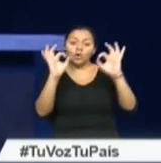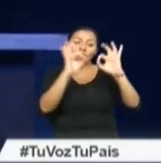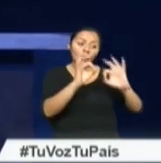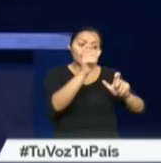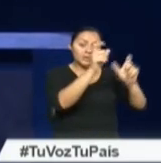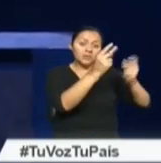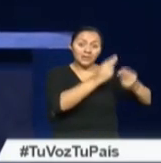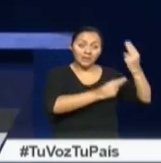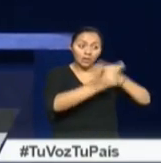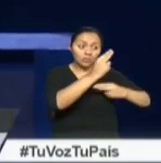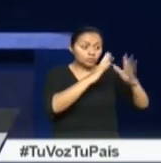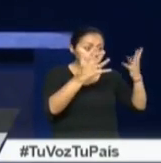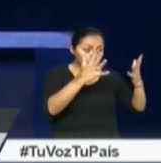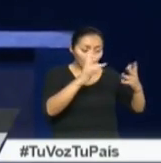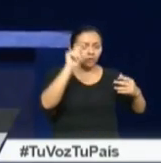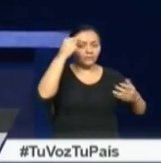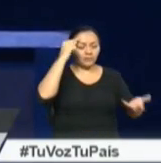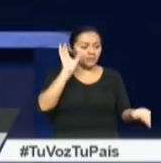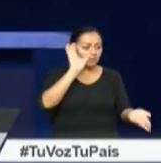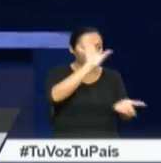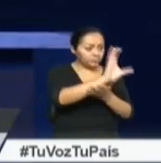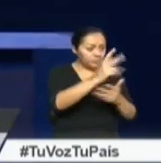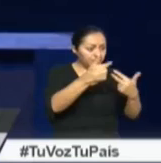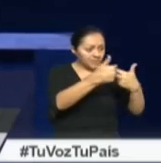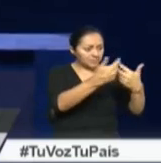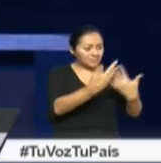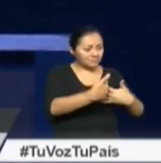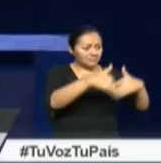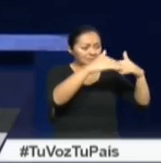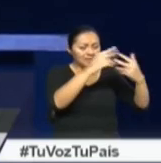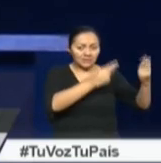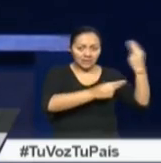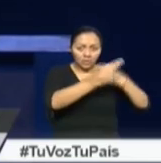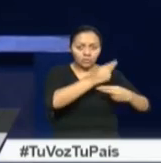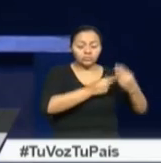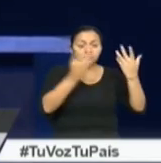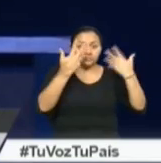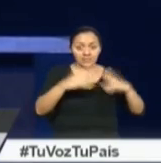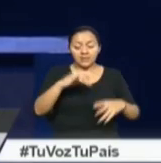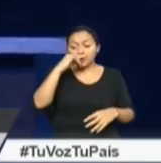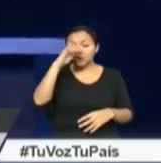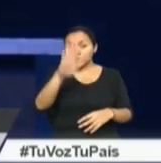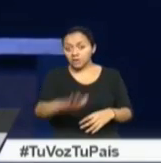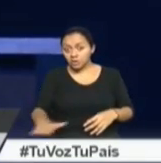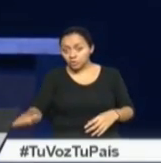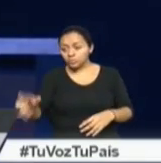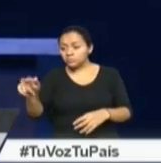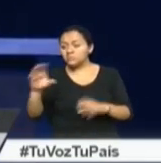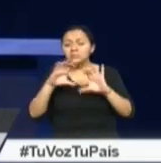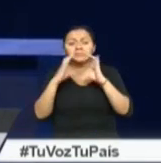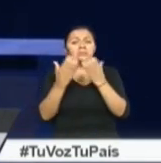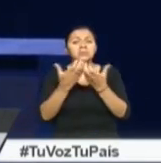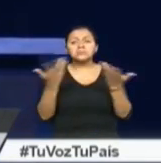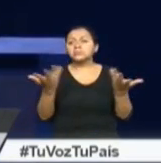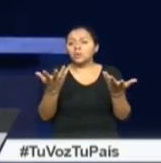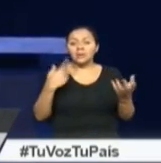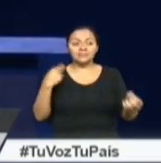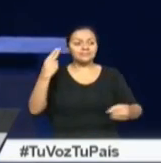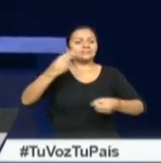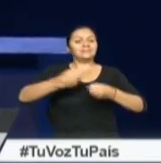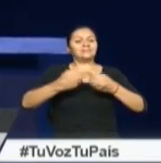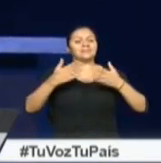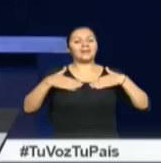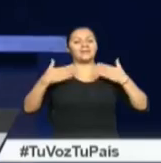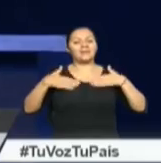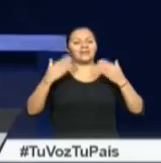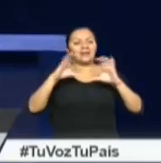hoy vuelva a invertir, mientras un niño cuya escuela se derrumbó vuelva a asistir a clases, podemos